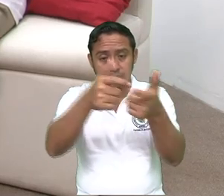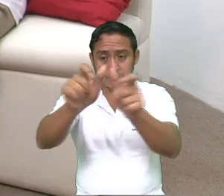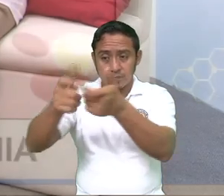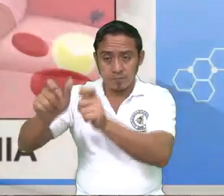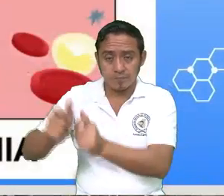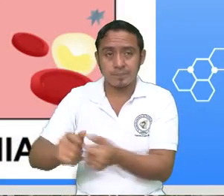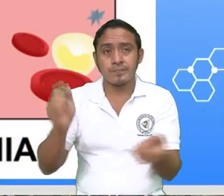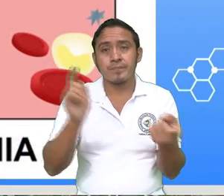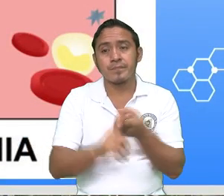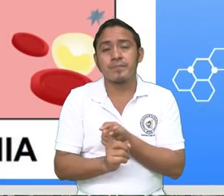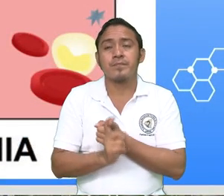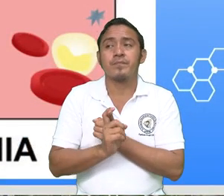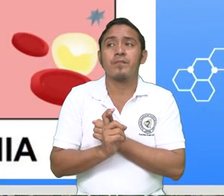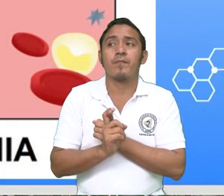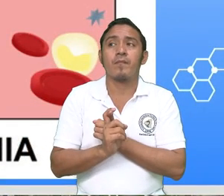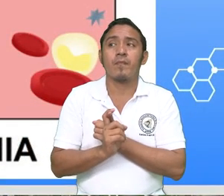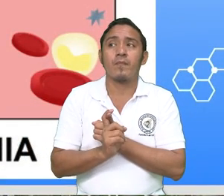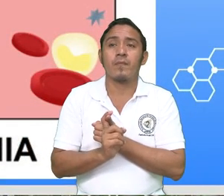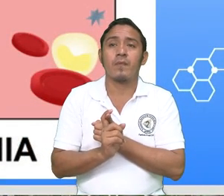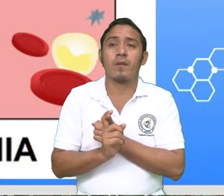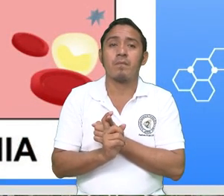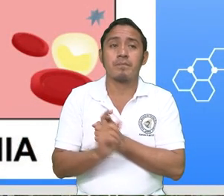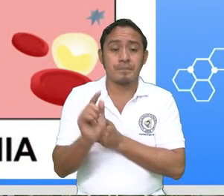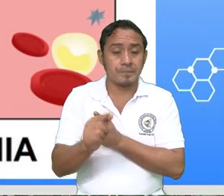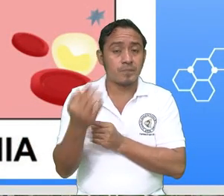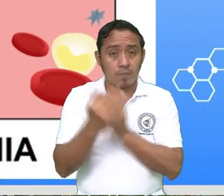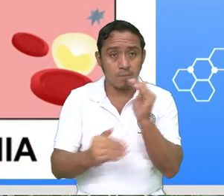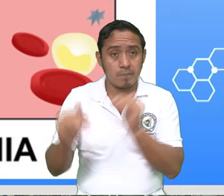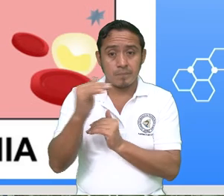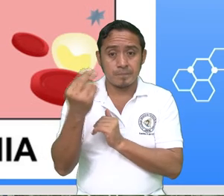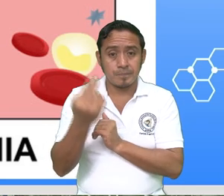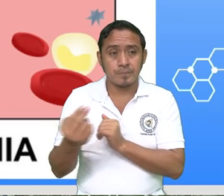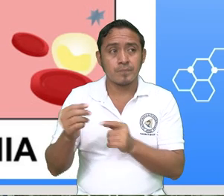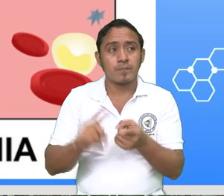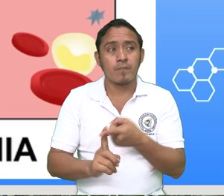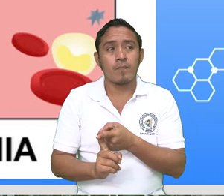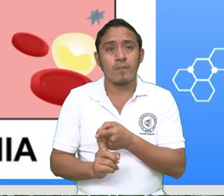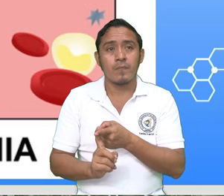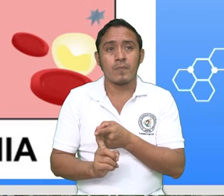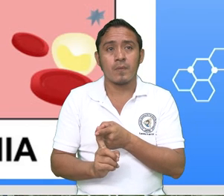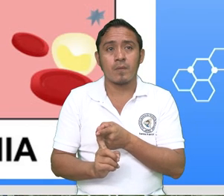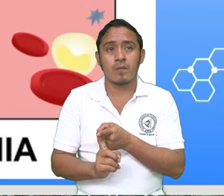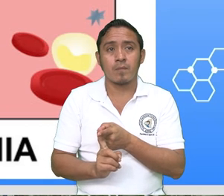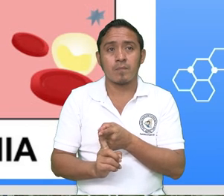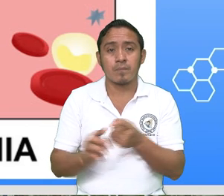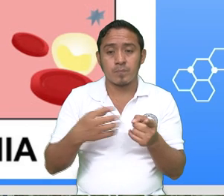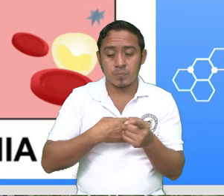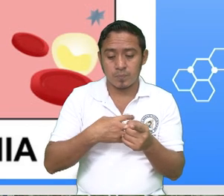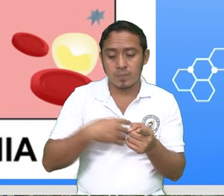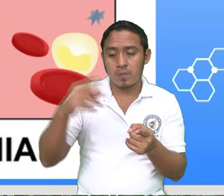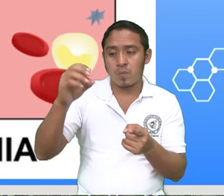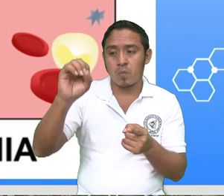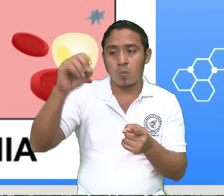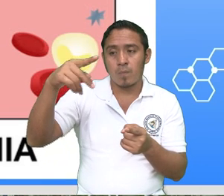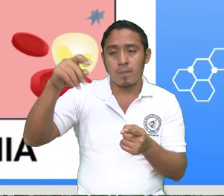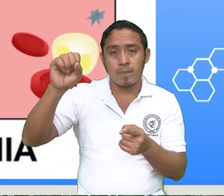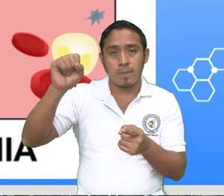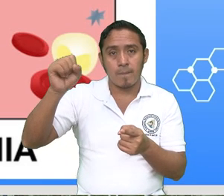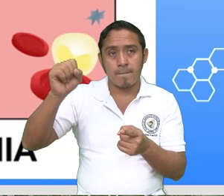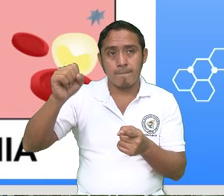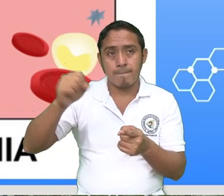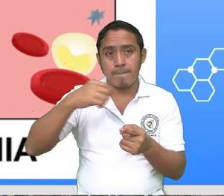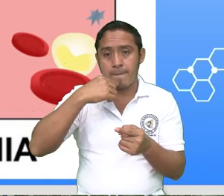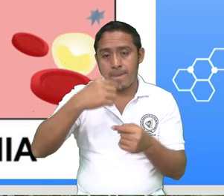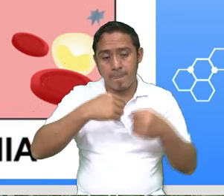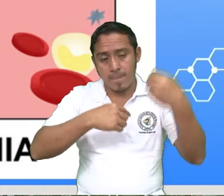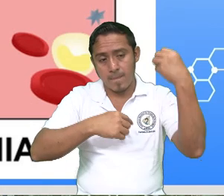existen por ejemplo una de las clasificaciones más usada en la clasificación de la organización mundial de la salud y establece